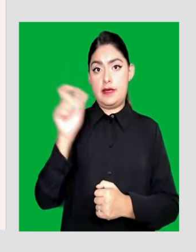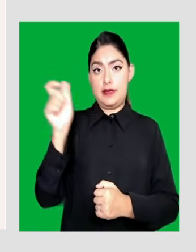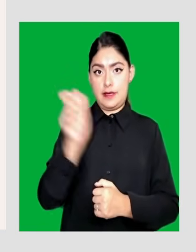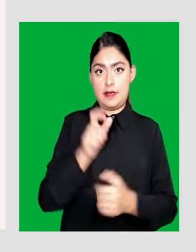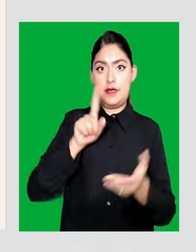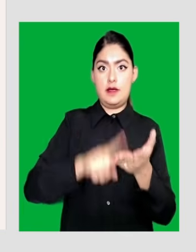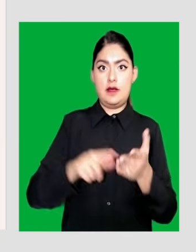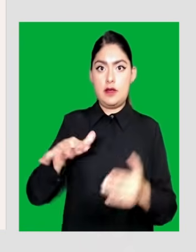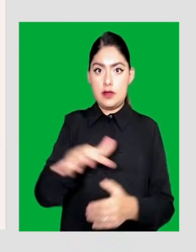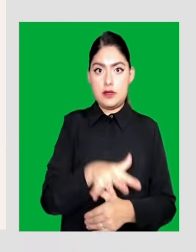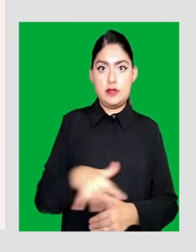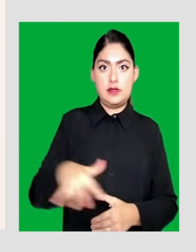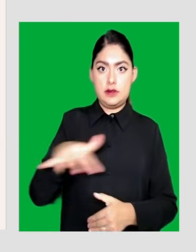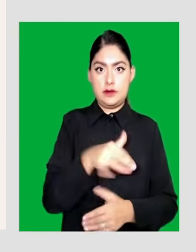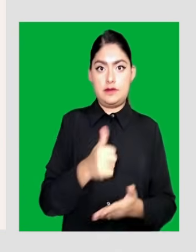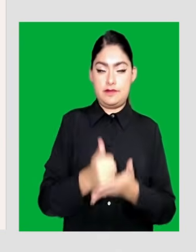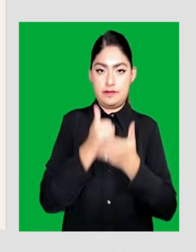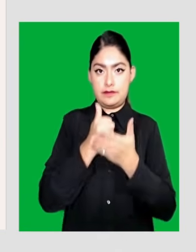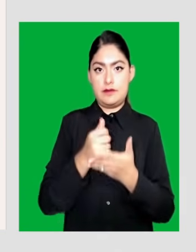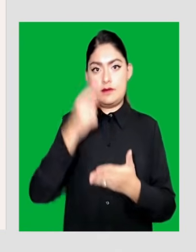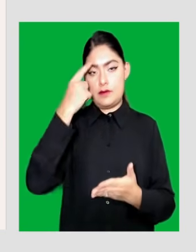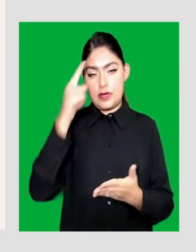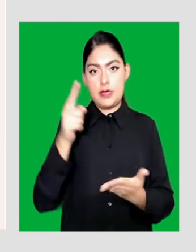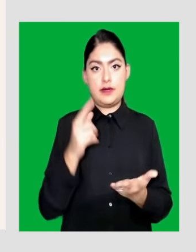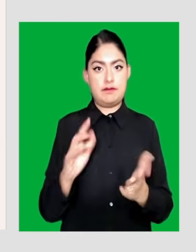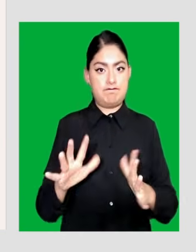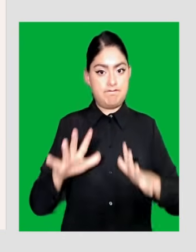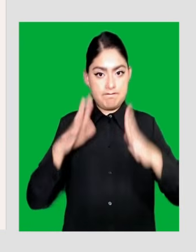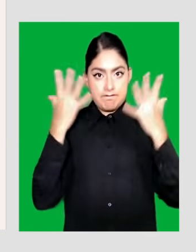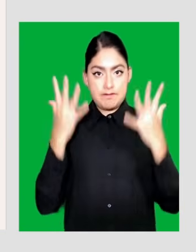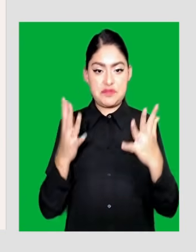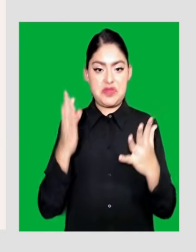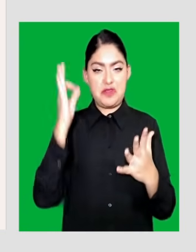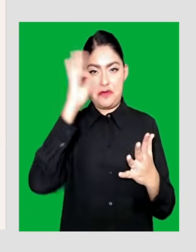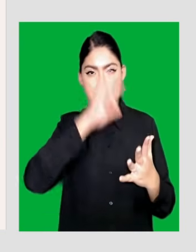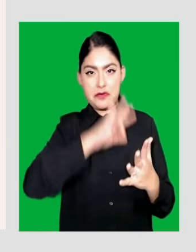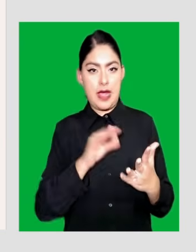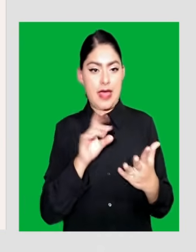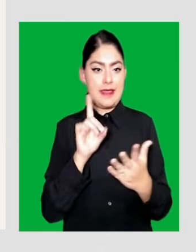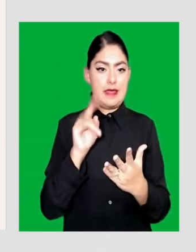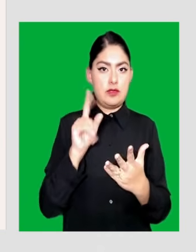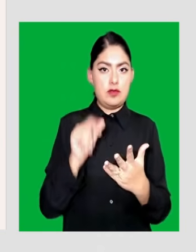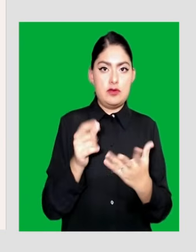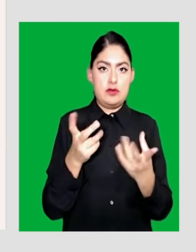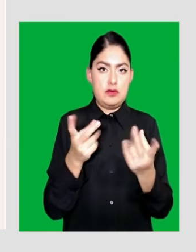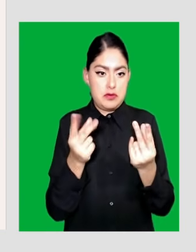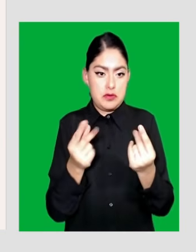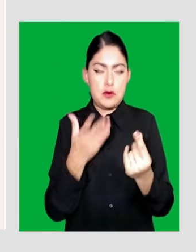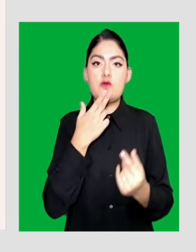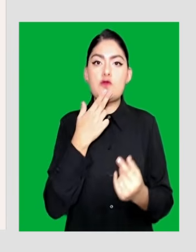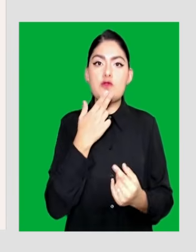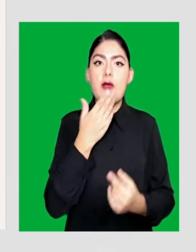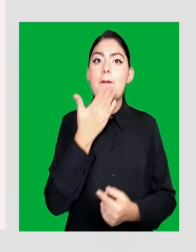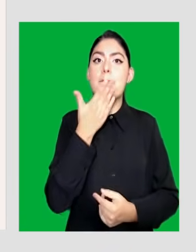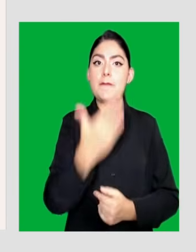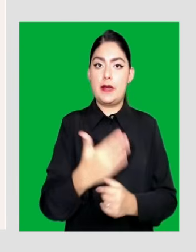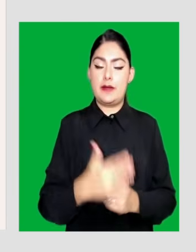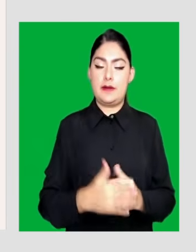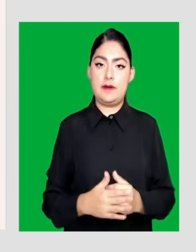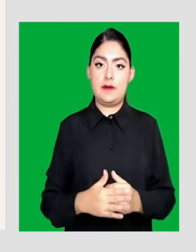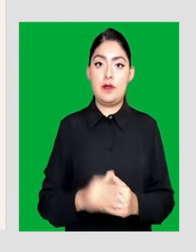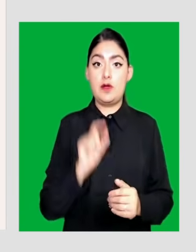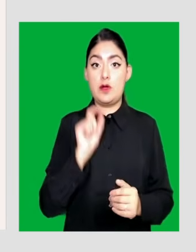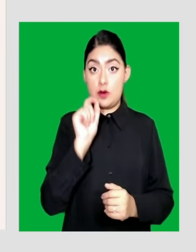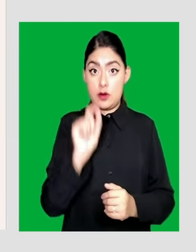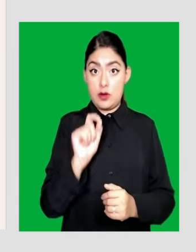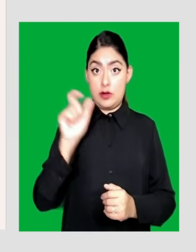de coordenadas utilizado, lo que asegura que la ubicación de los objetos se interprete correctamente. El